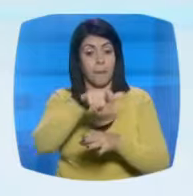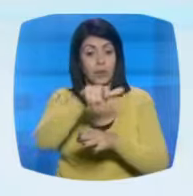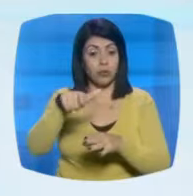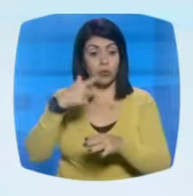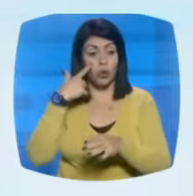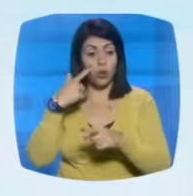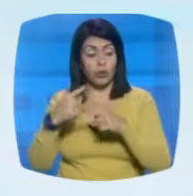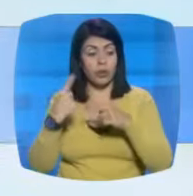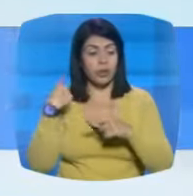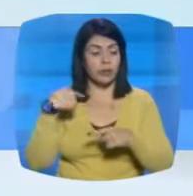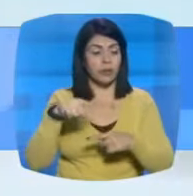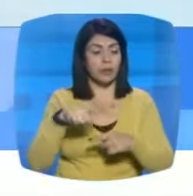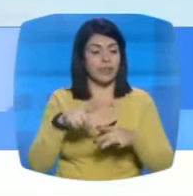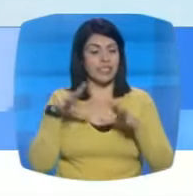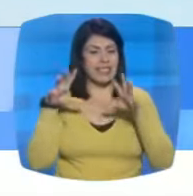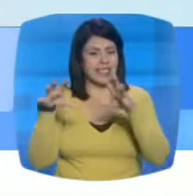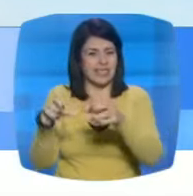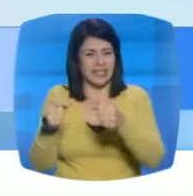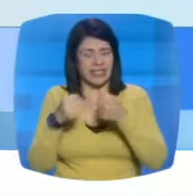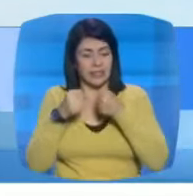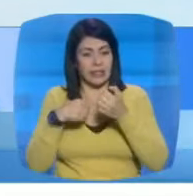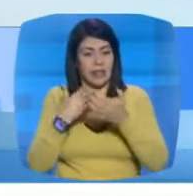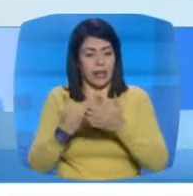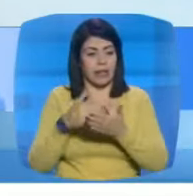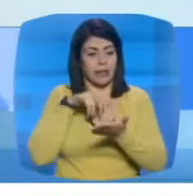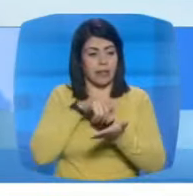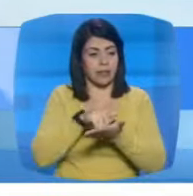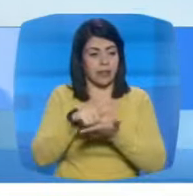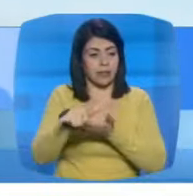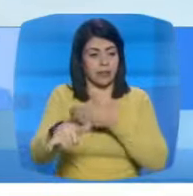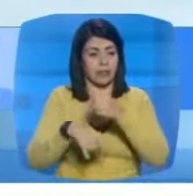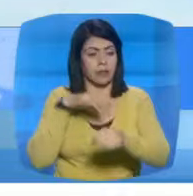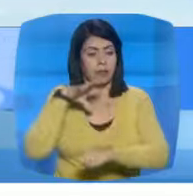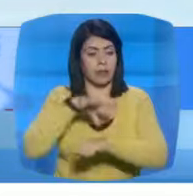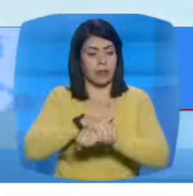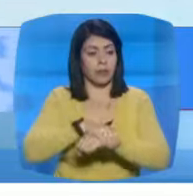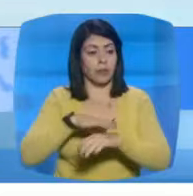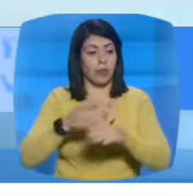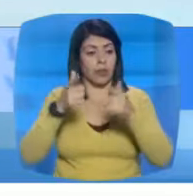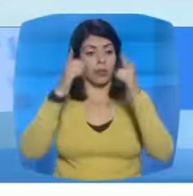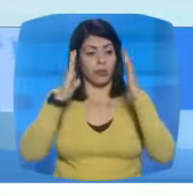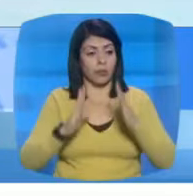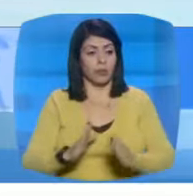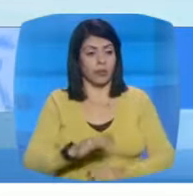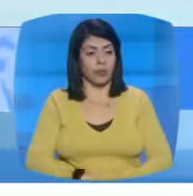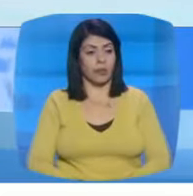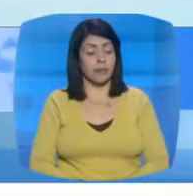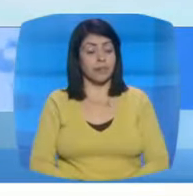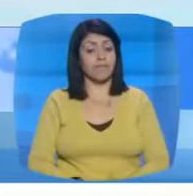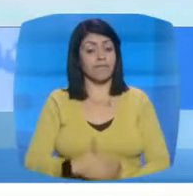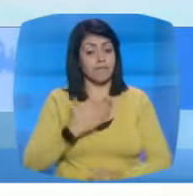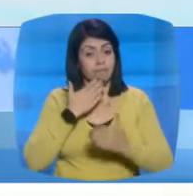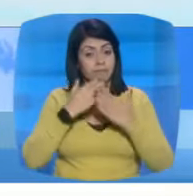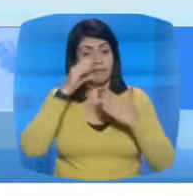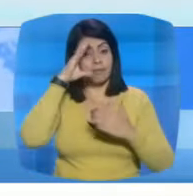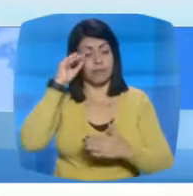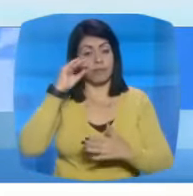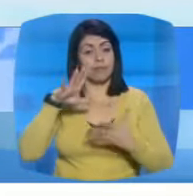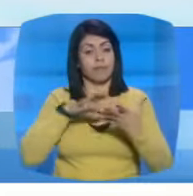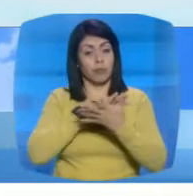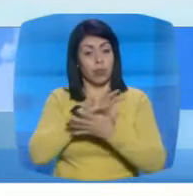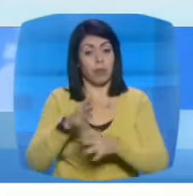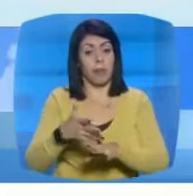Pasajeros de la aeronave tuvieron que sujetar al hombre hasta llegar al aeropuerto, donde fue aprehendido por las autoridades. Afortunadamente, el